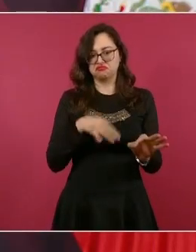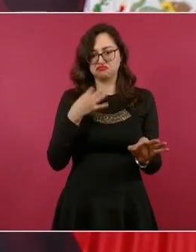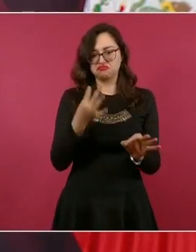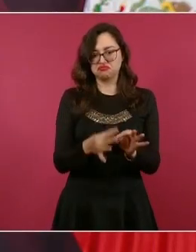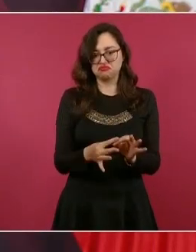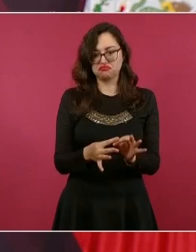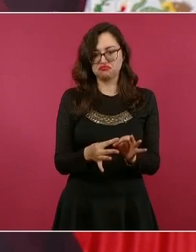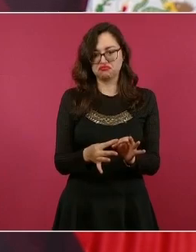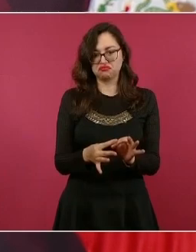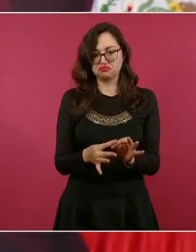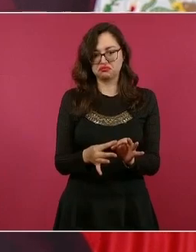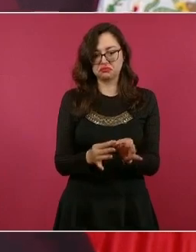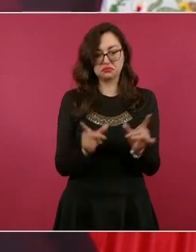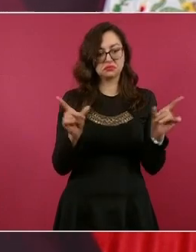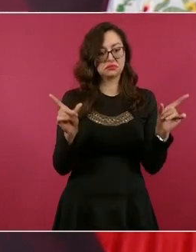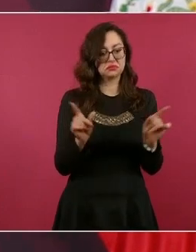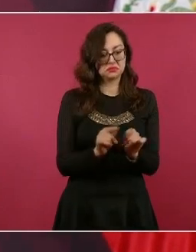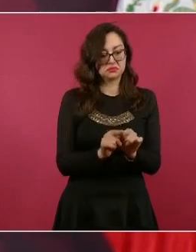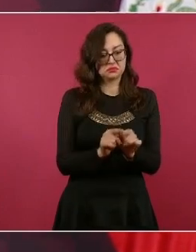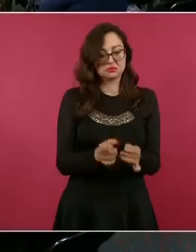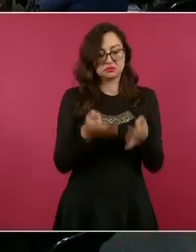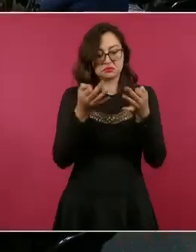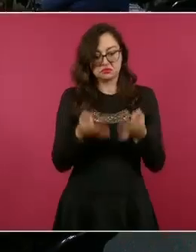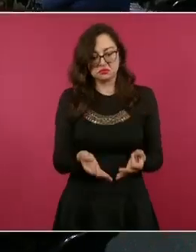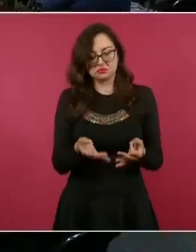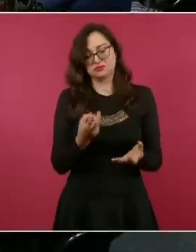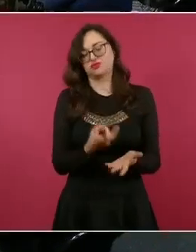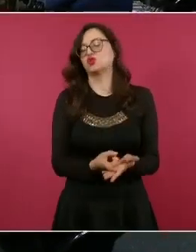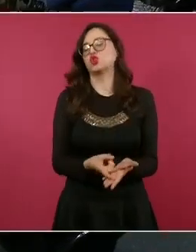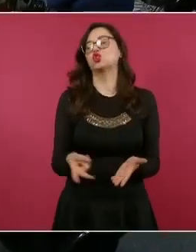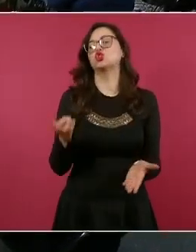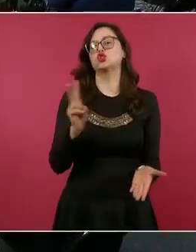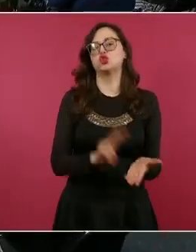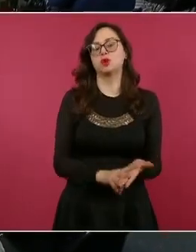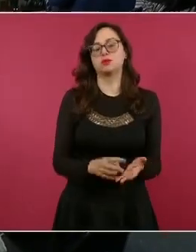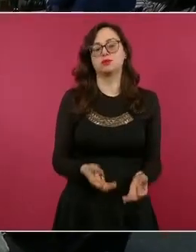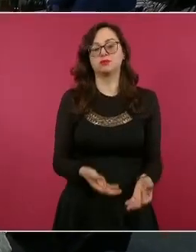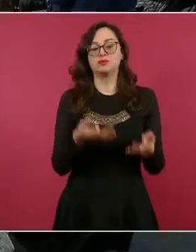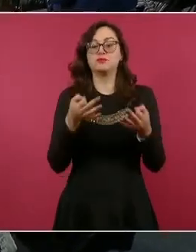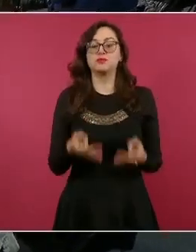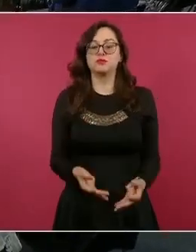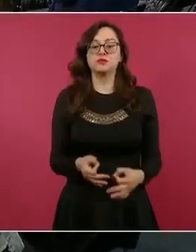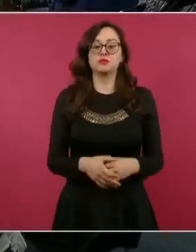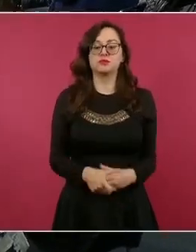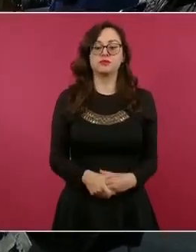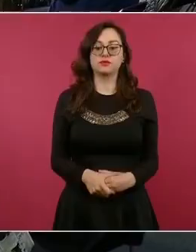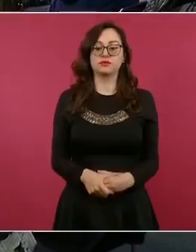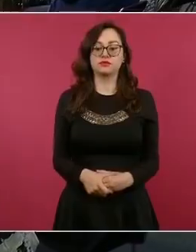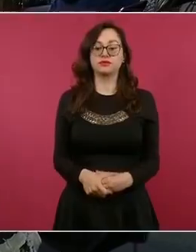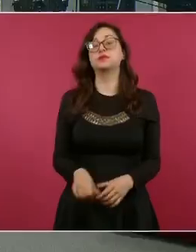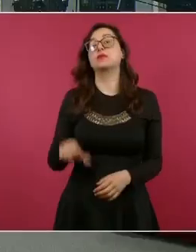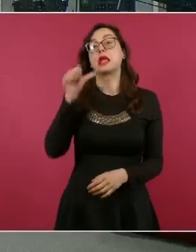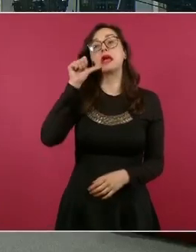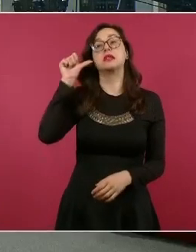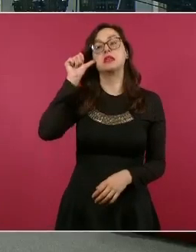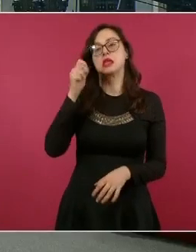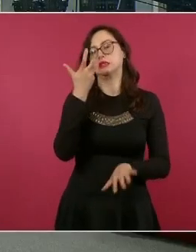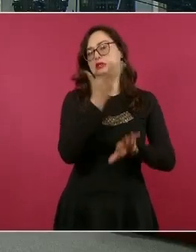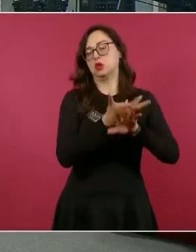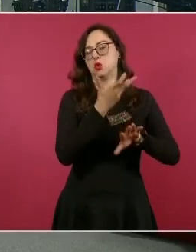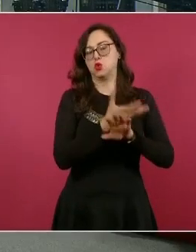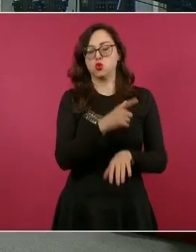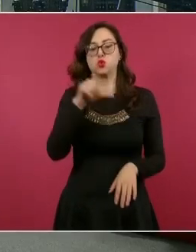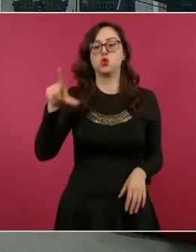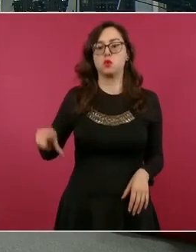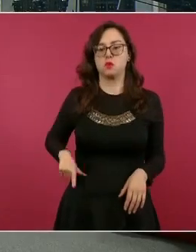y breve y bueno, doblemente bueno. Ayer ya el gobierno de Estados Unidos, como usted dice, ya tuvo